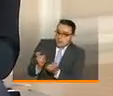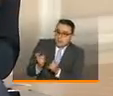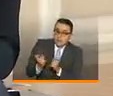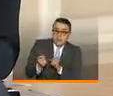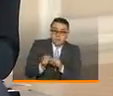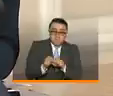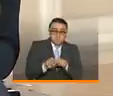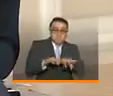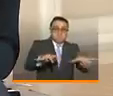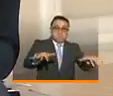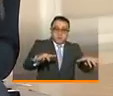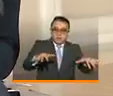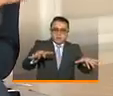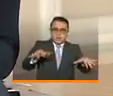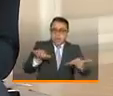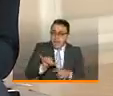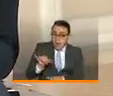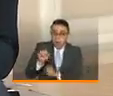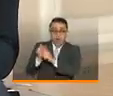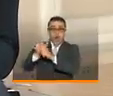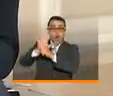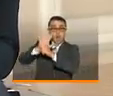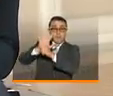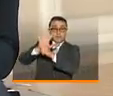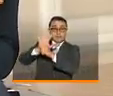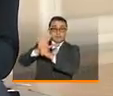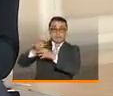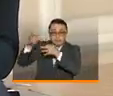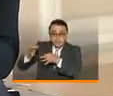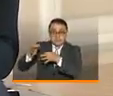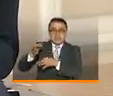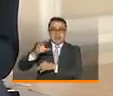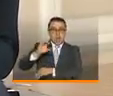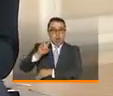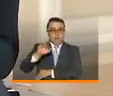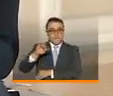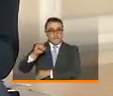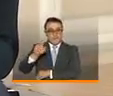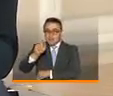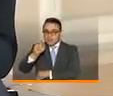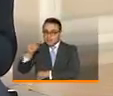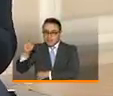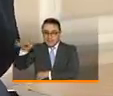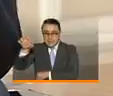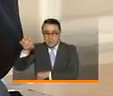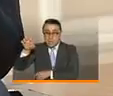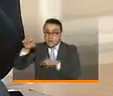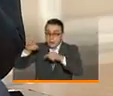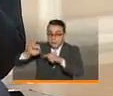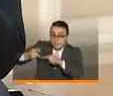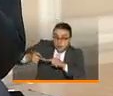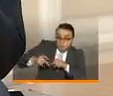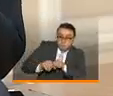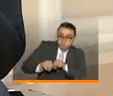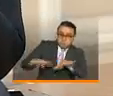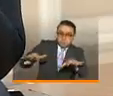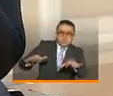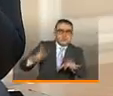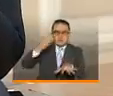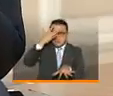lugar en el cual se expresa la unión del virus con el receptor. Por eso se cree que